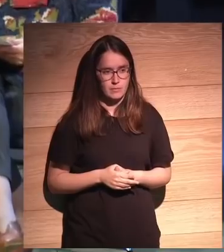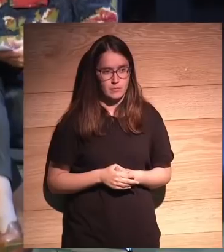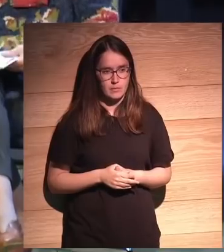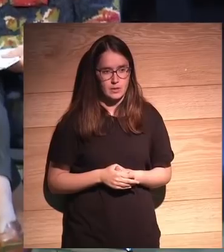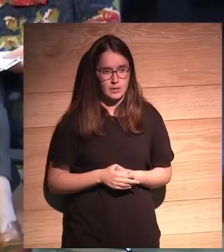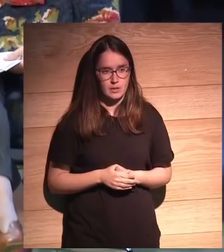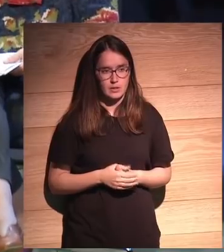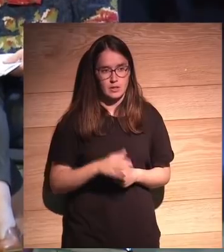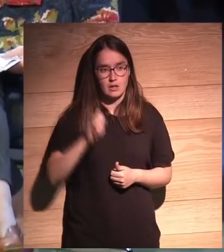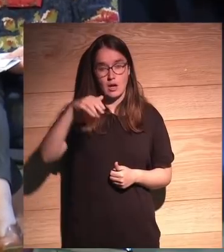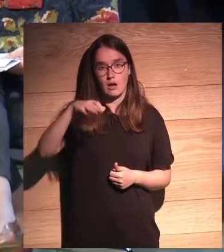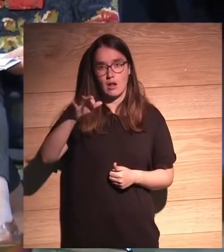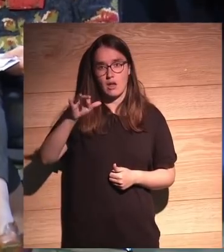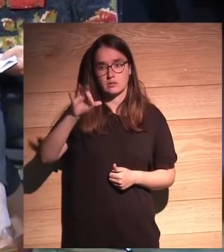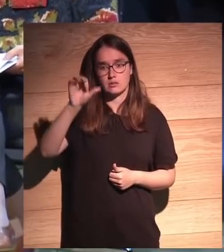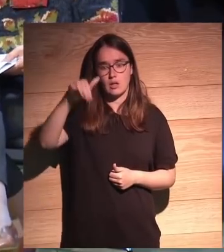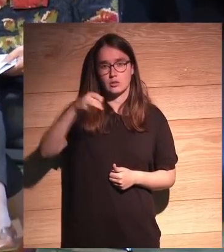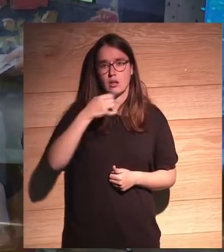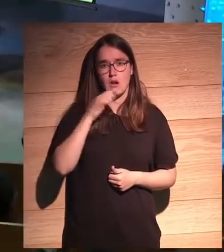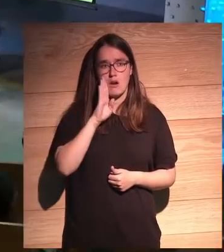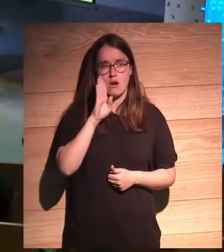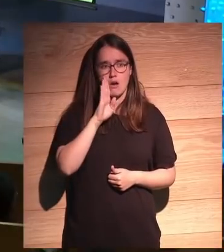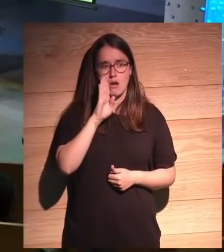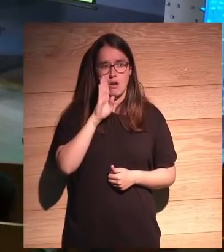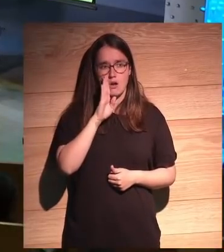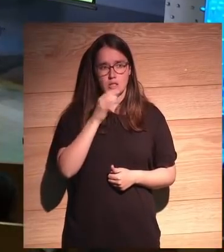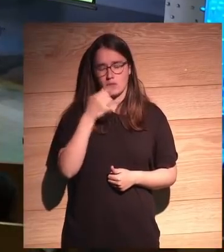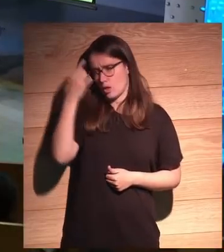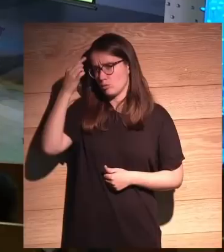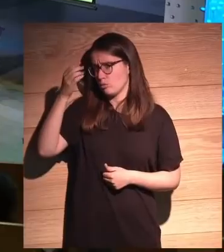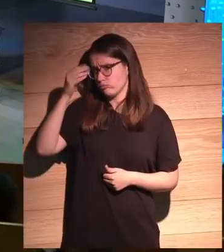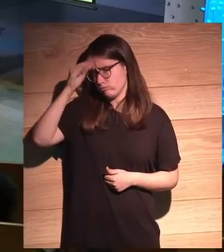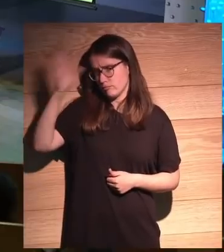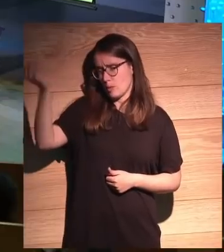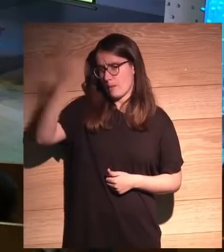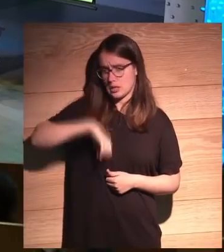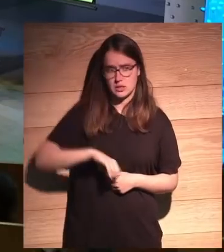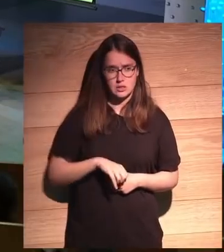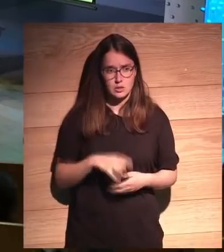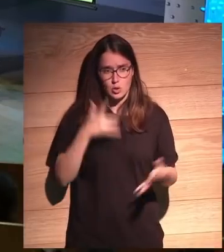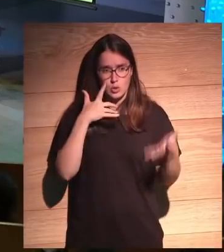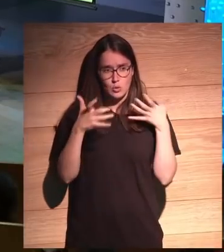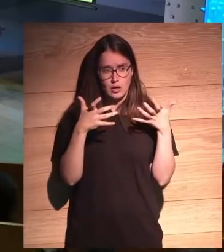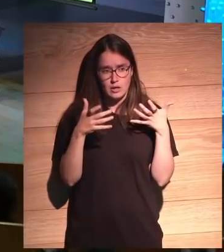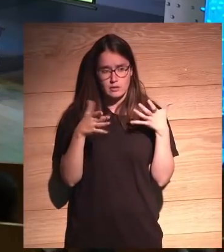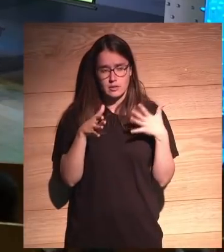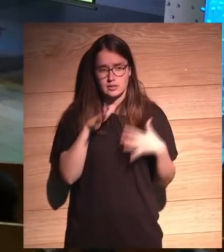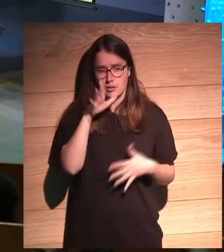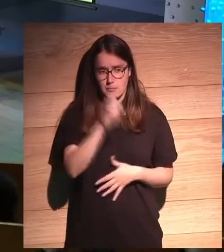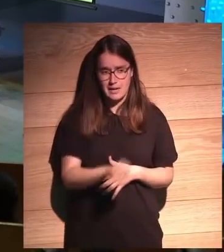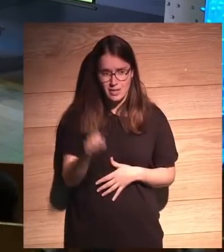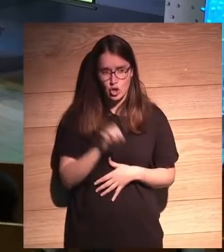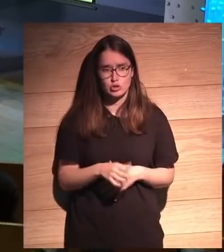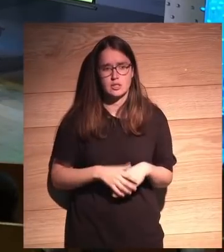Bueno, el caso de Ángeles Santos que has mencionado, que es una... Tú sabes mucho más, ¿eh? Como... Fue una artista absolutamente